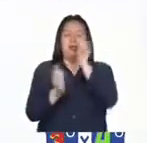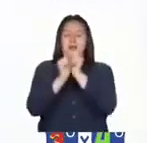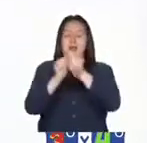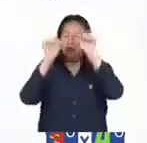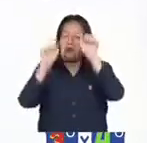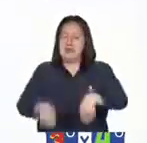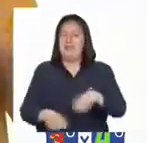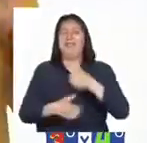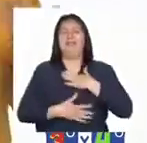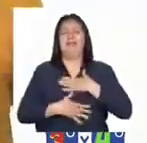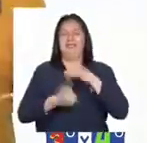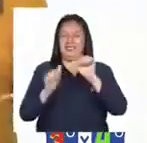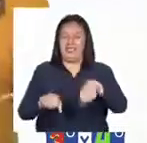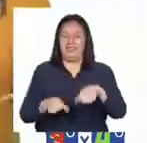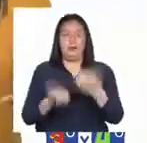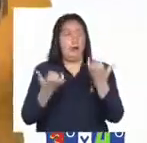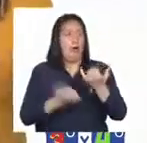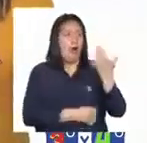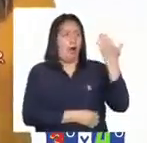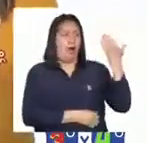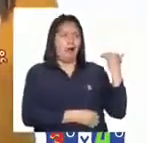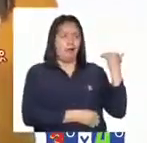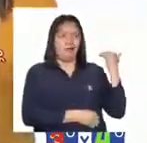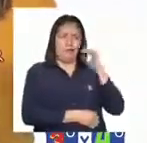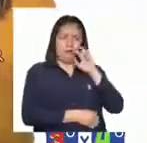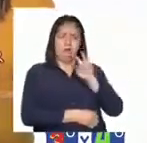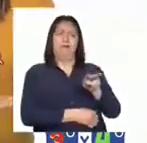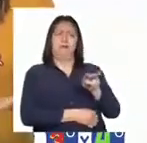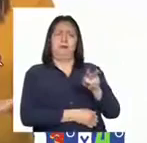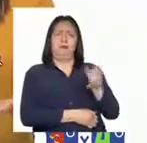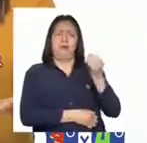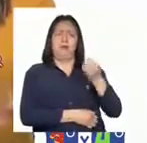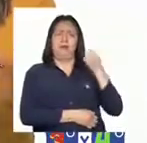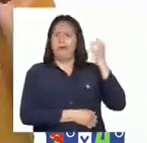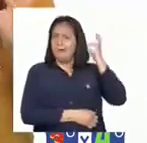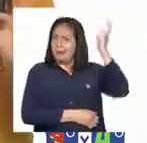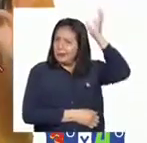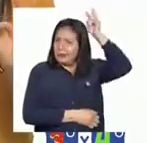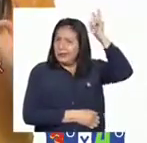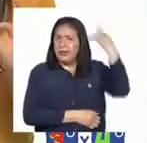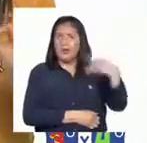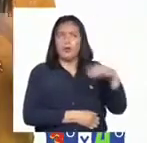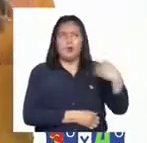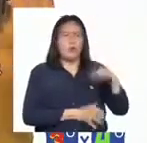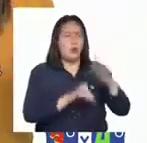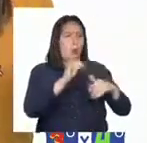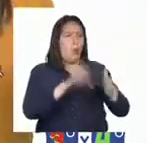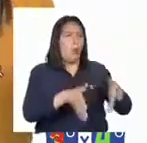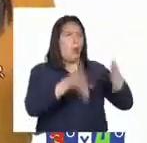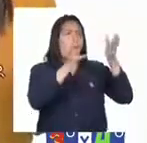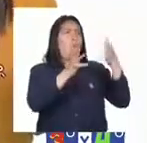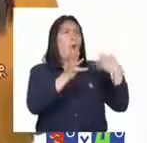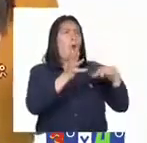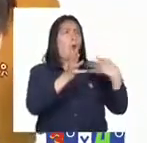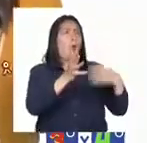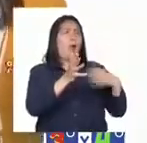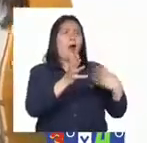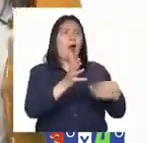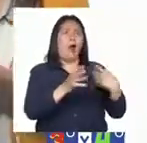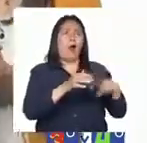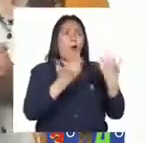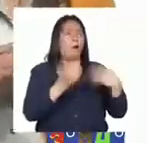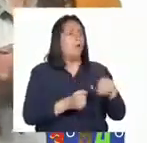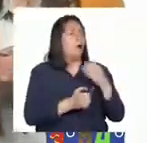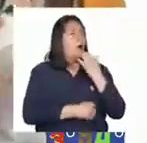siempre es más divertido. En el programa anterior observamos cómo los incas construyeron unas edificaciones geniales con una